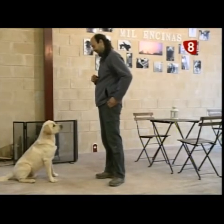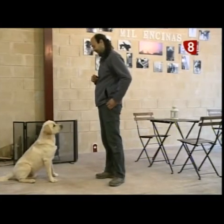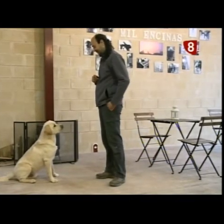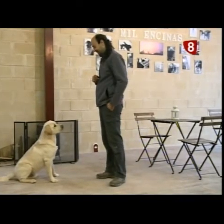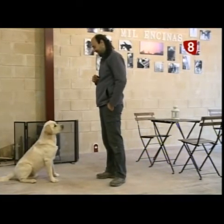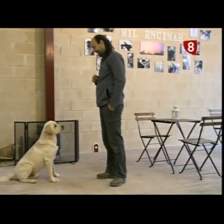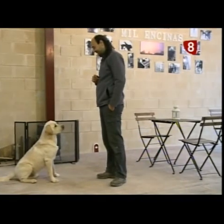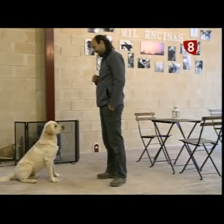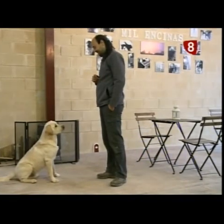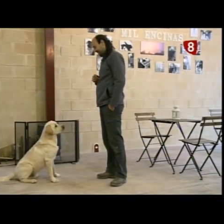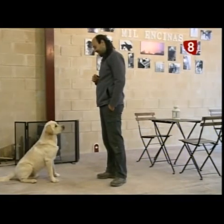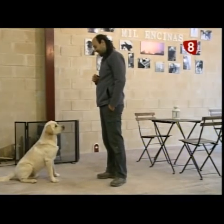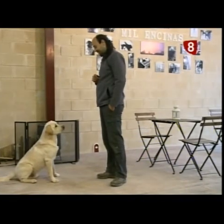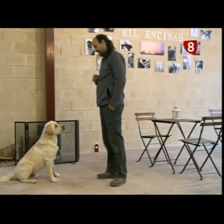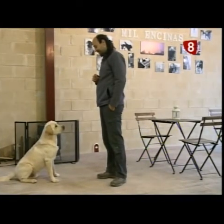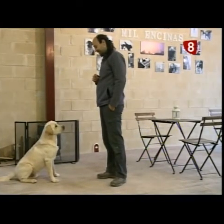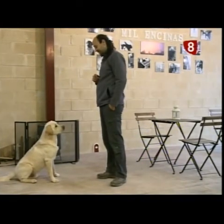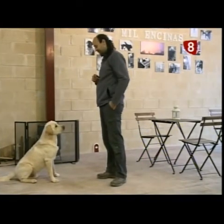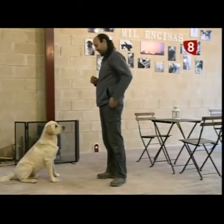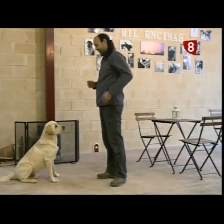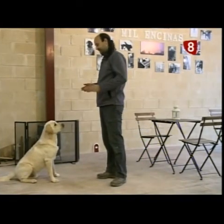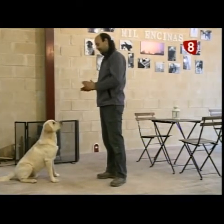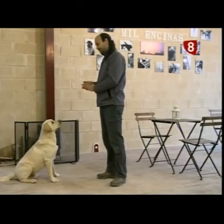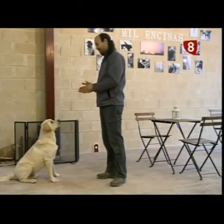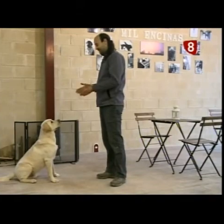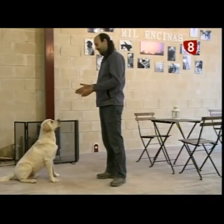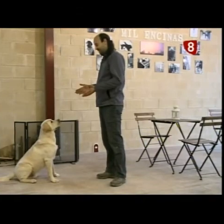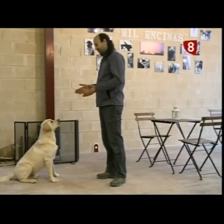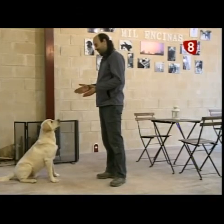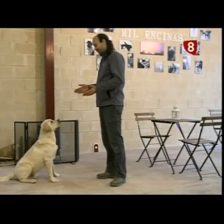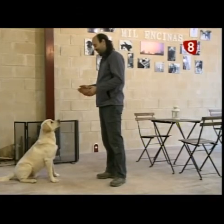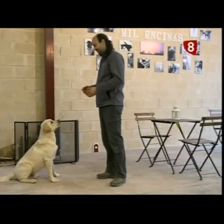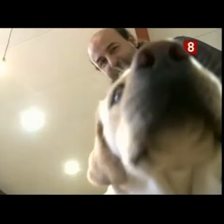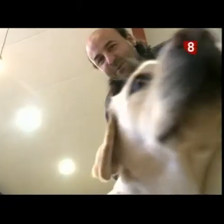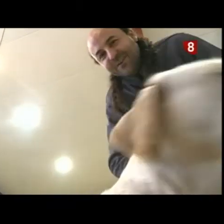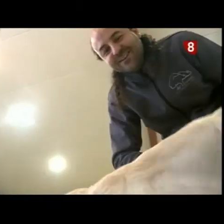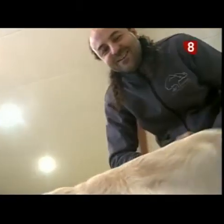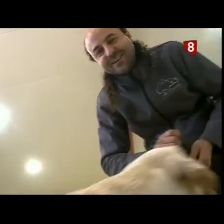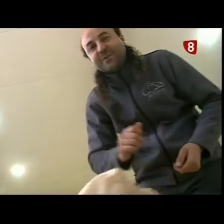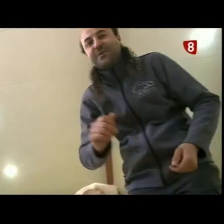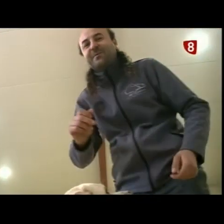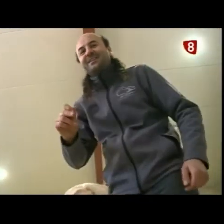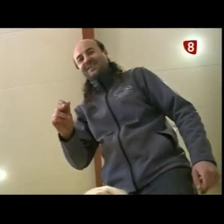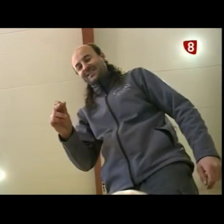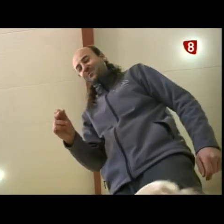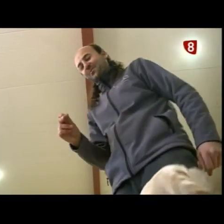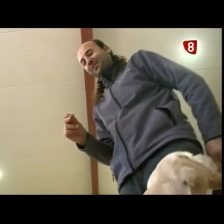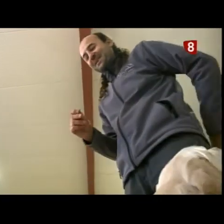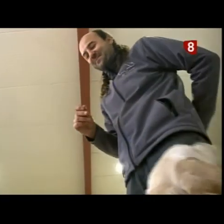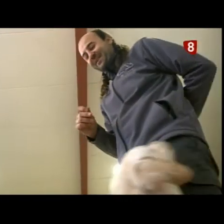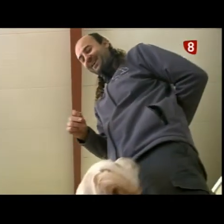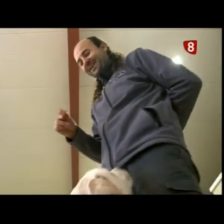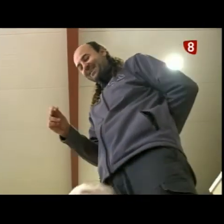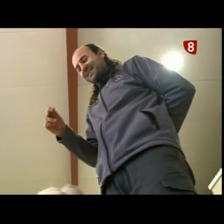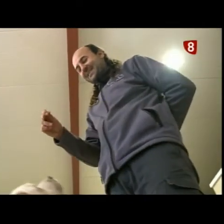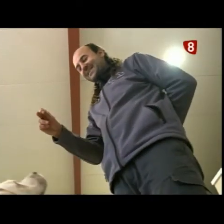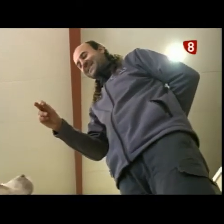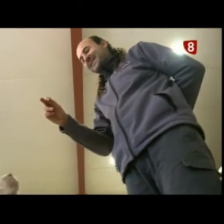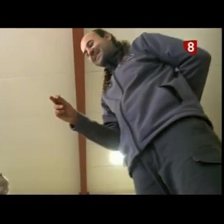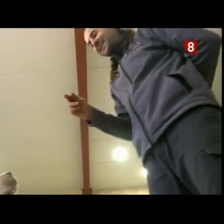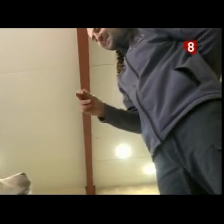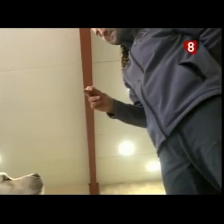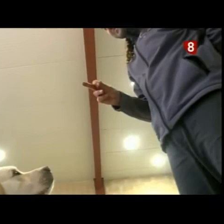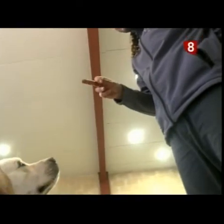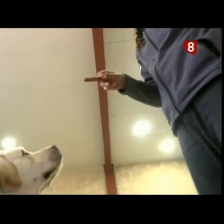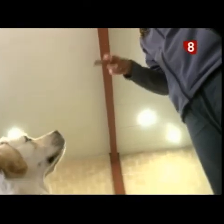trabajos. No cualquier animal vale, pero cualquier animal puede valer. Es decir, que hay que verlo, hay que valorarlo y hay que ver para